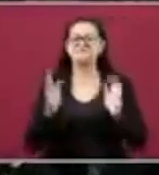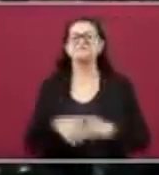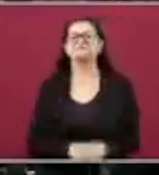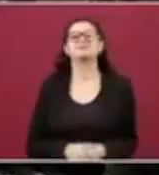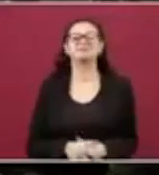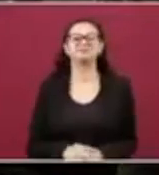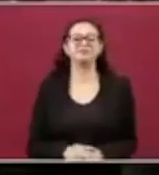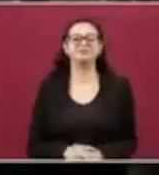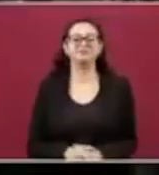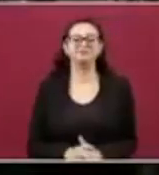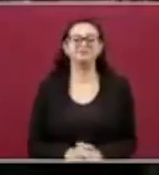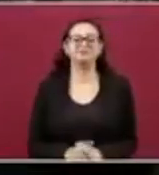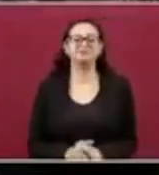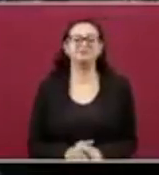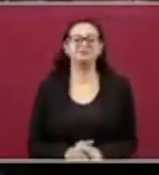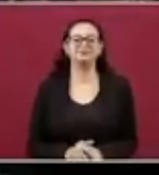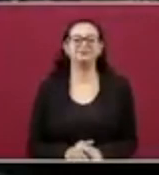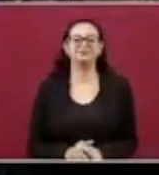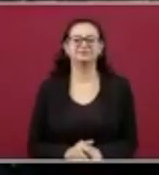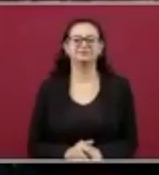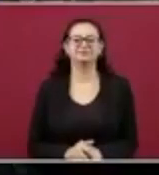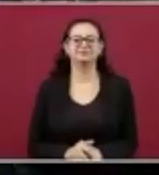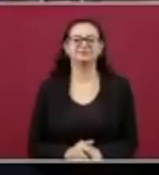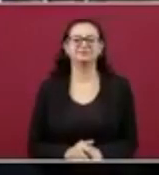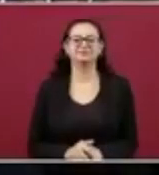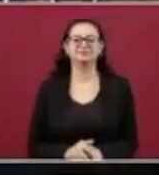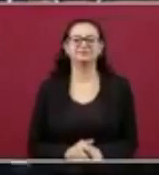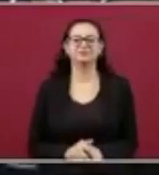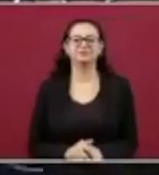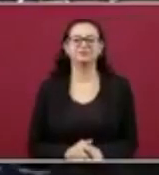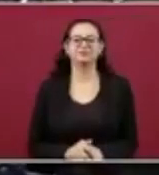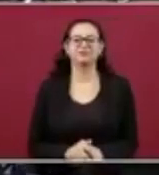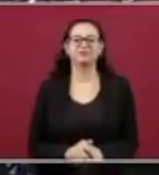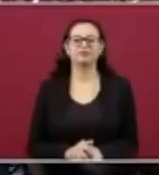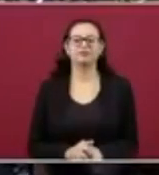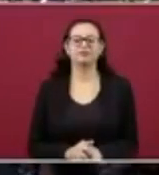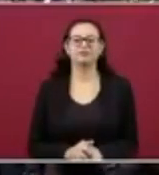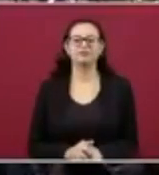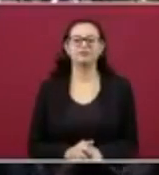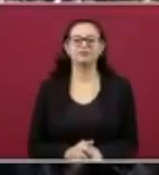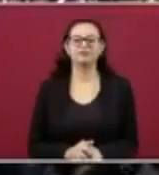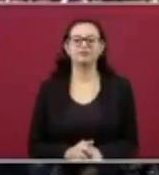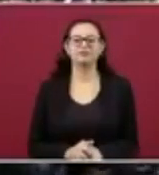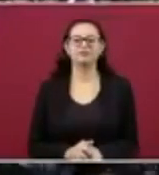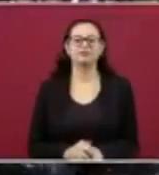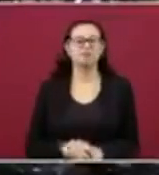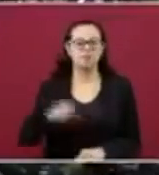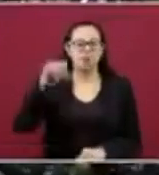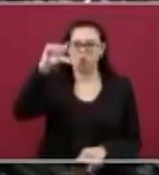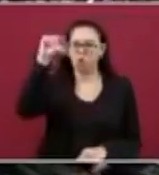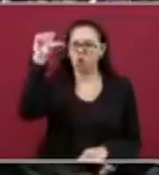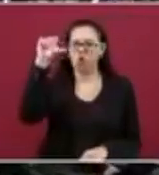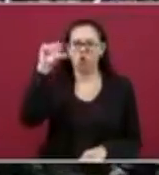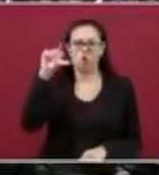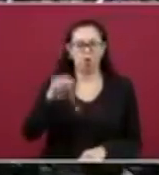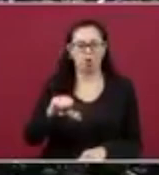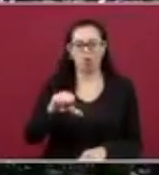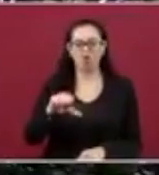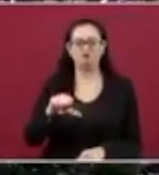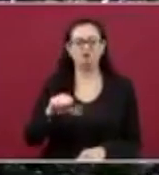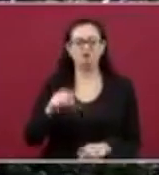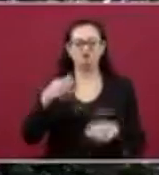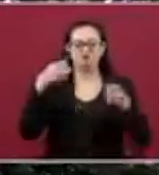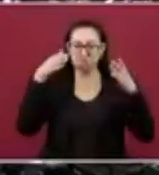El presidente Andrés Manuel López Obrador dijo que presentará las denuncias correspondientes de las obras inconclusas con irregularidades o que aumentaron